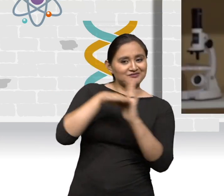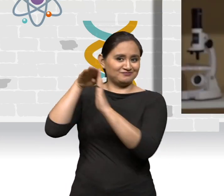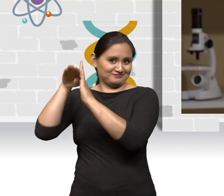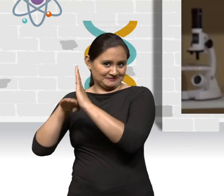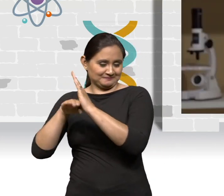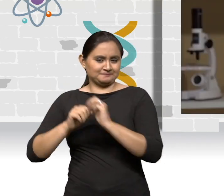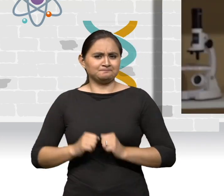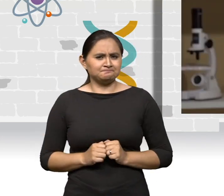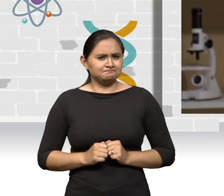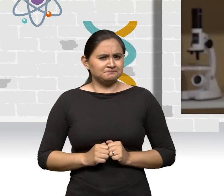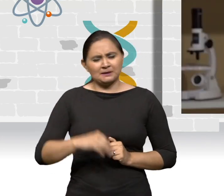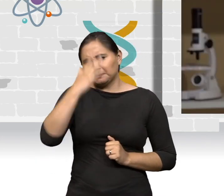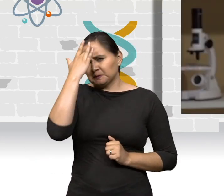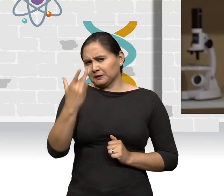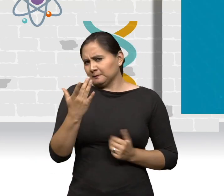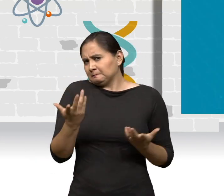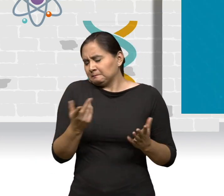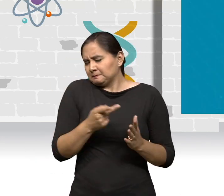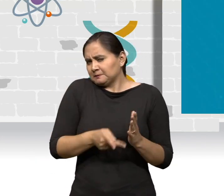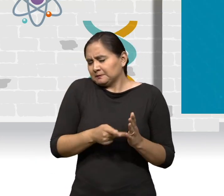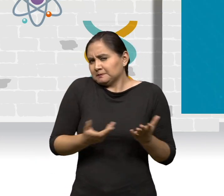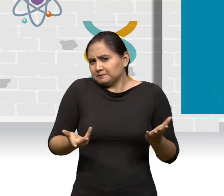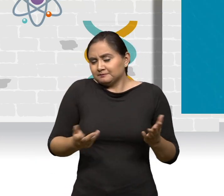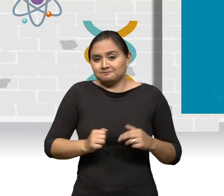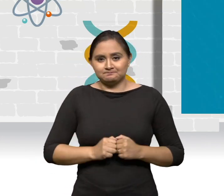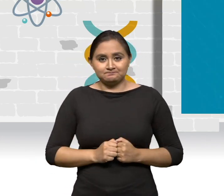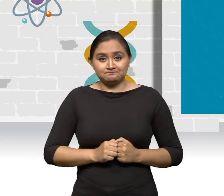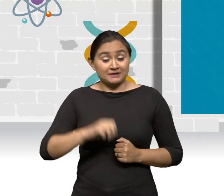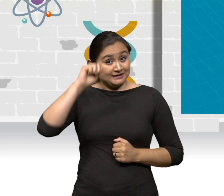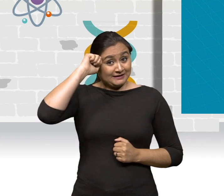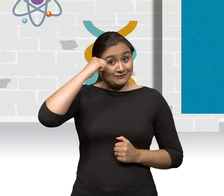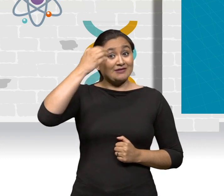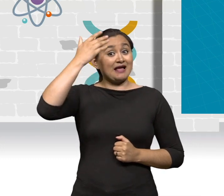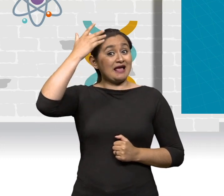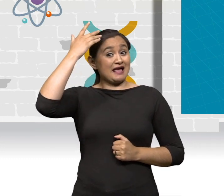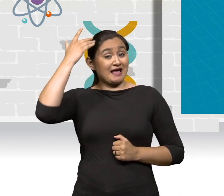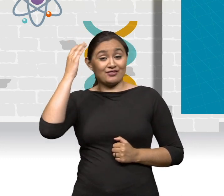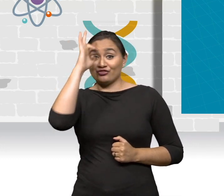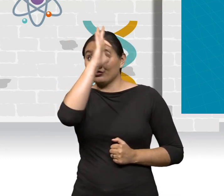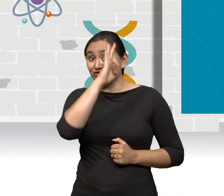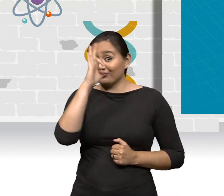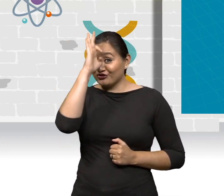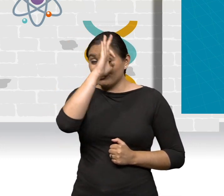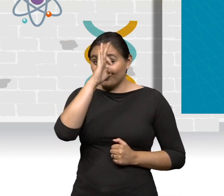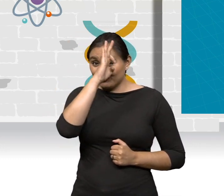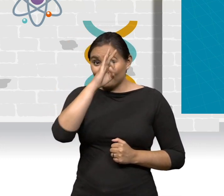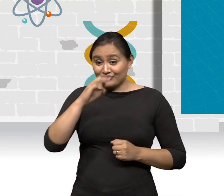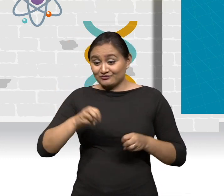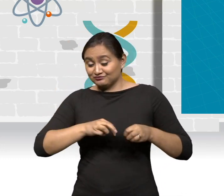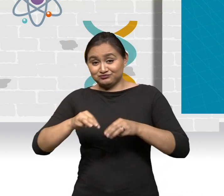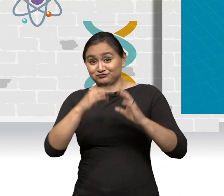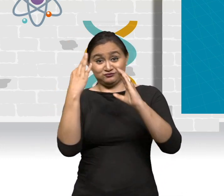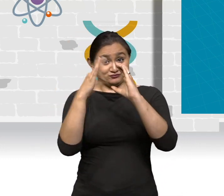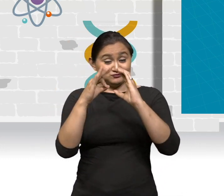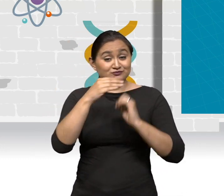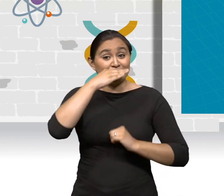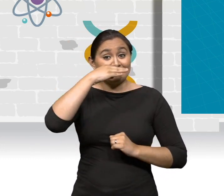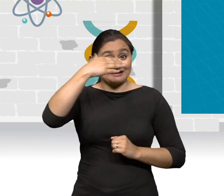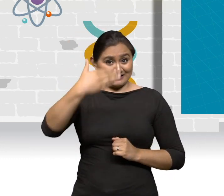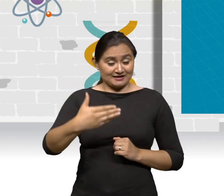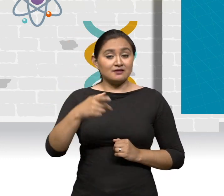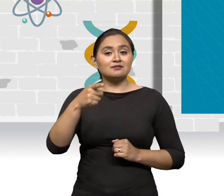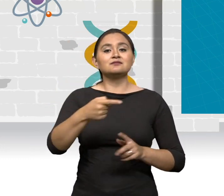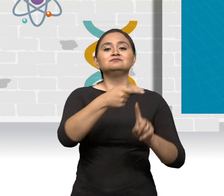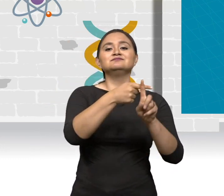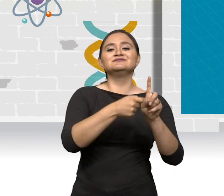gas. ¿Por qué ocurre esto? Como recordarás de la teoría cinética molecular de los gases, la temperatura